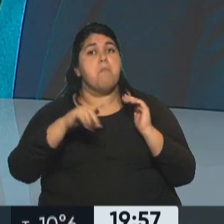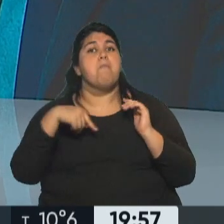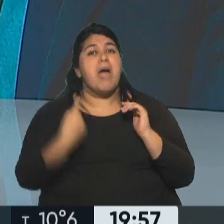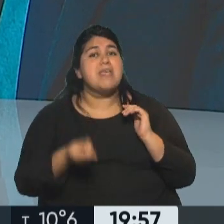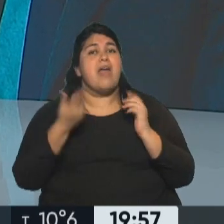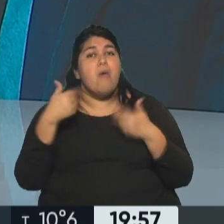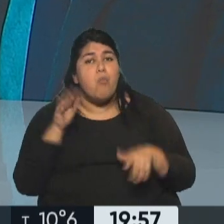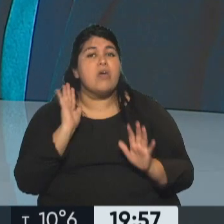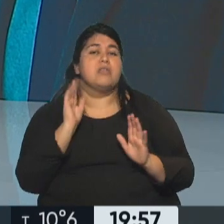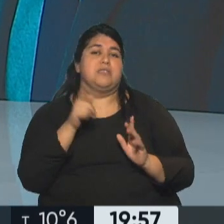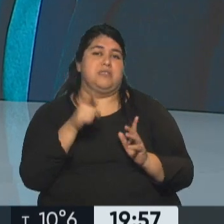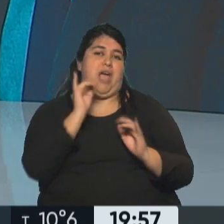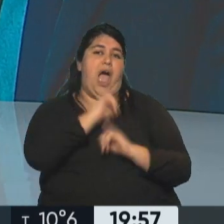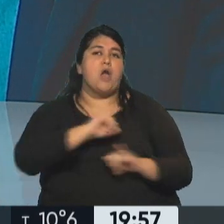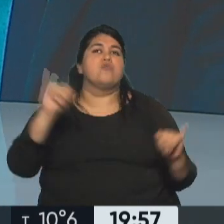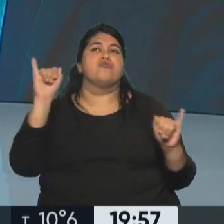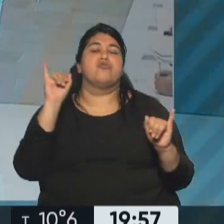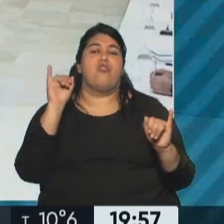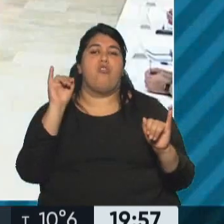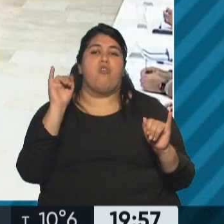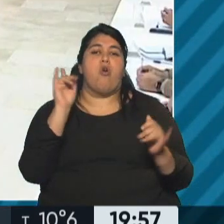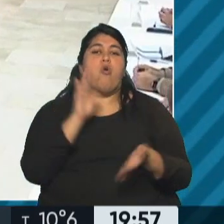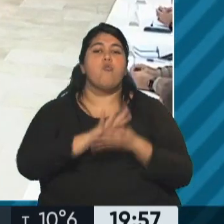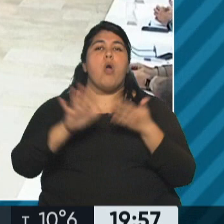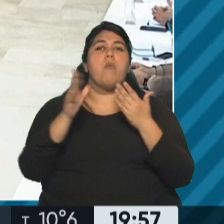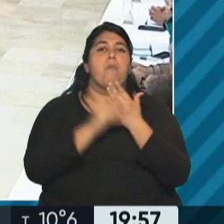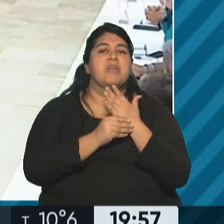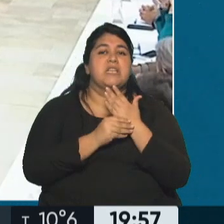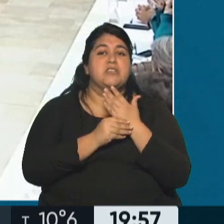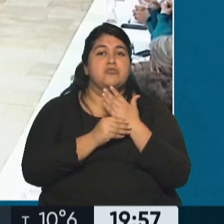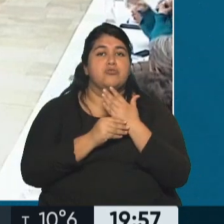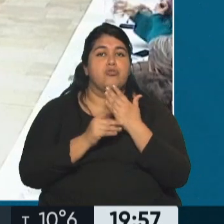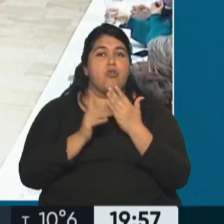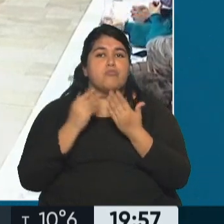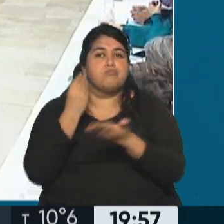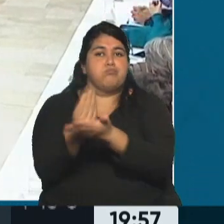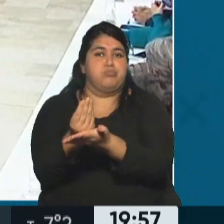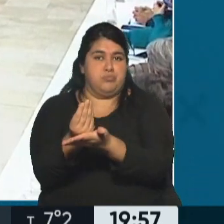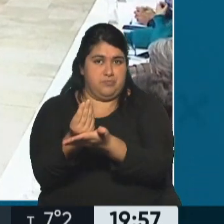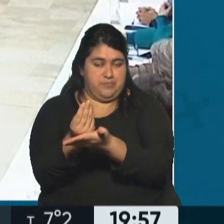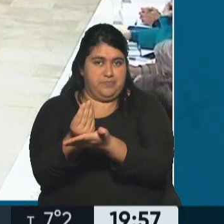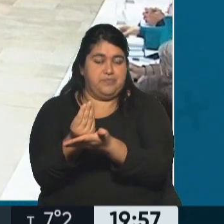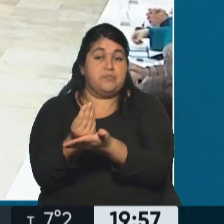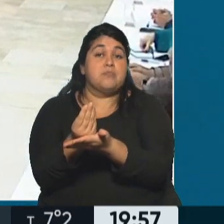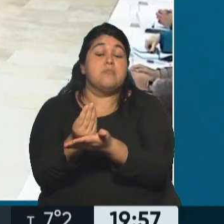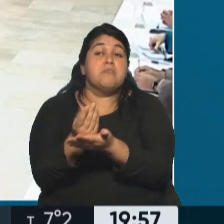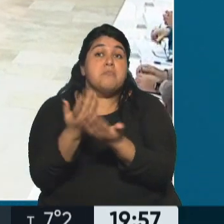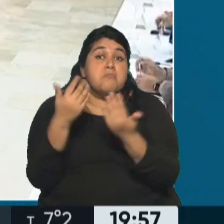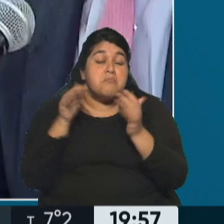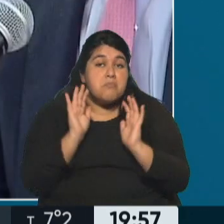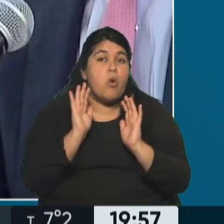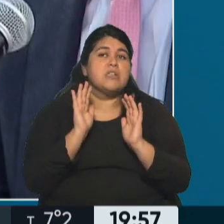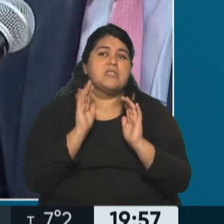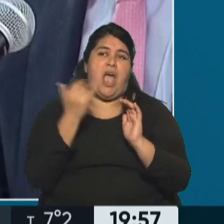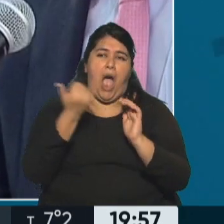pueda llegar a anunciarse el nombre del nuevo ministro de Economía, ¿sí? Habíamos dicho anteriormente que hay